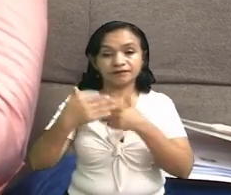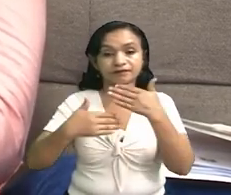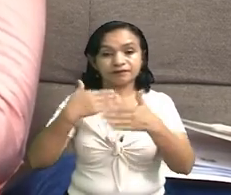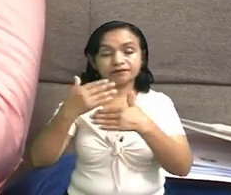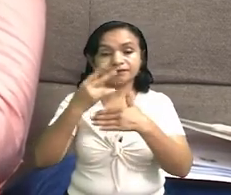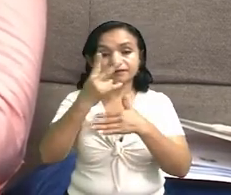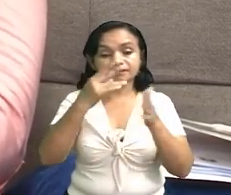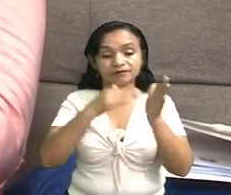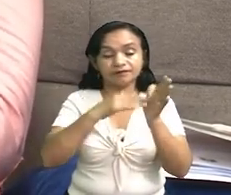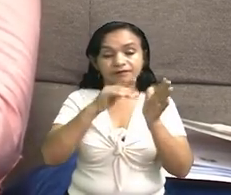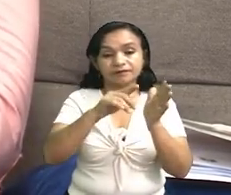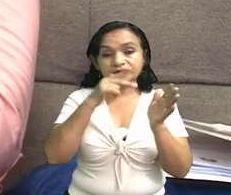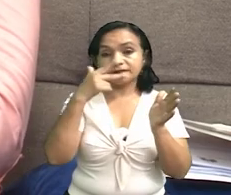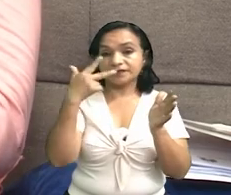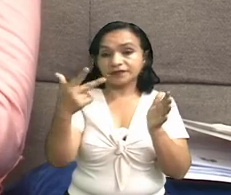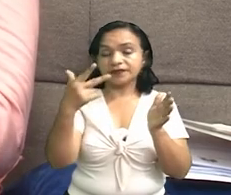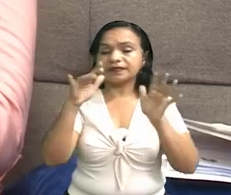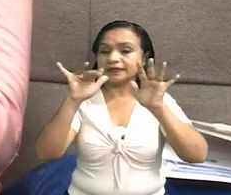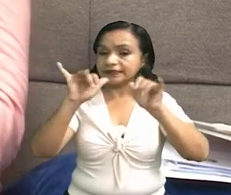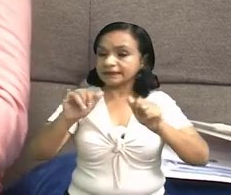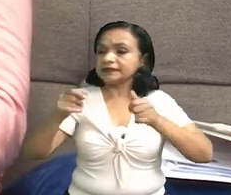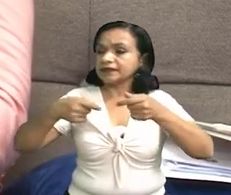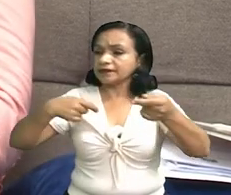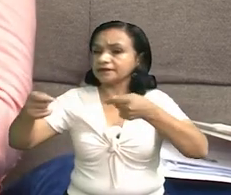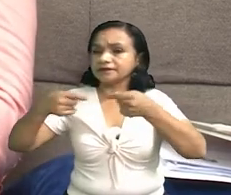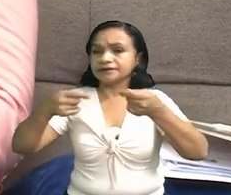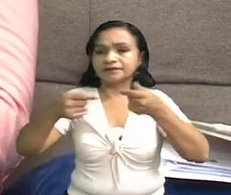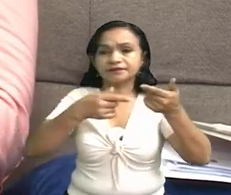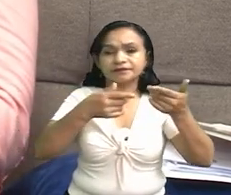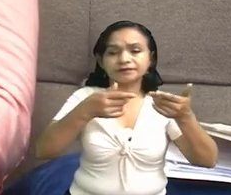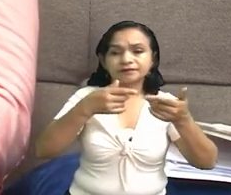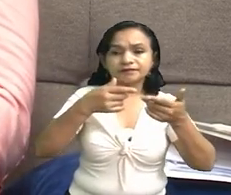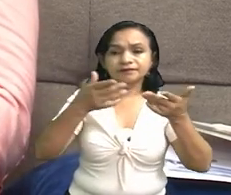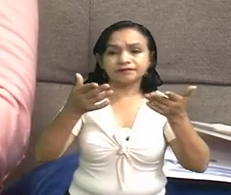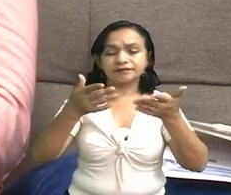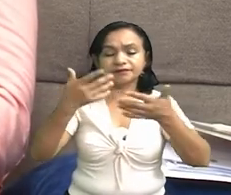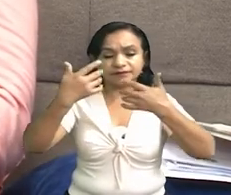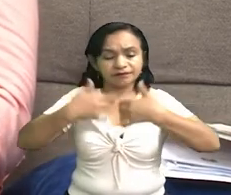desde 2018 y que ya está a disposición. Por ejemplo, para el área de